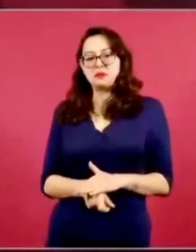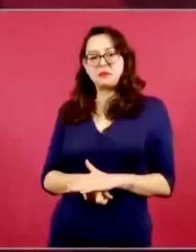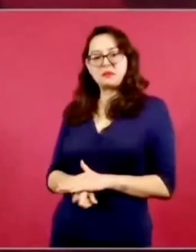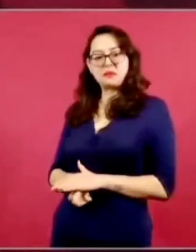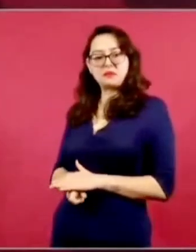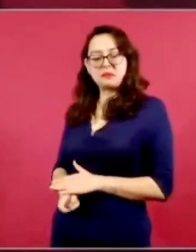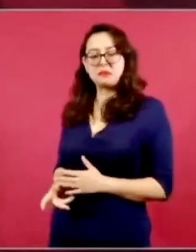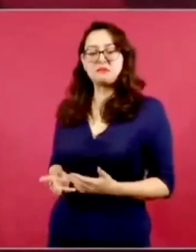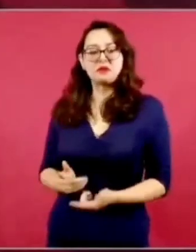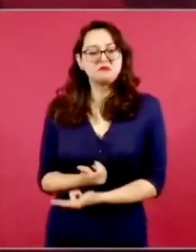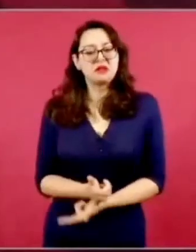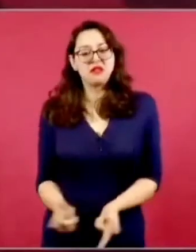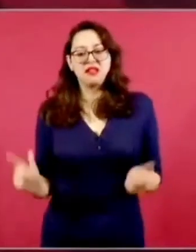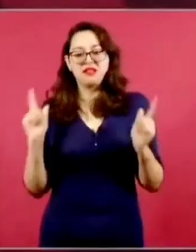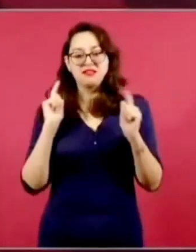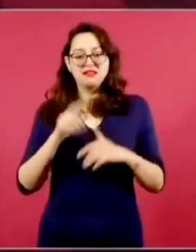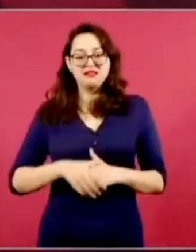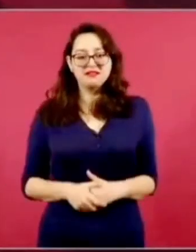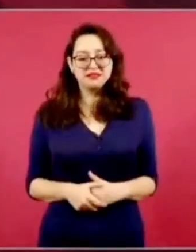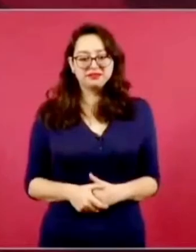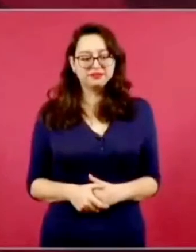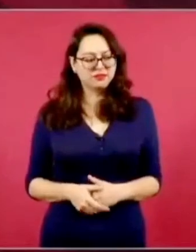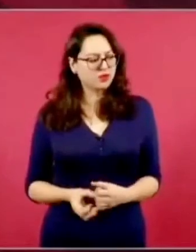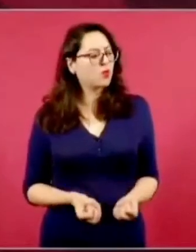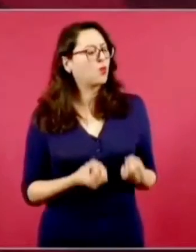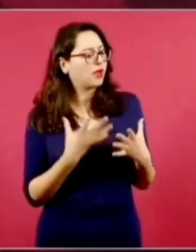aquí de que el mismo